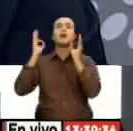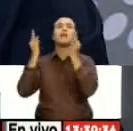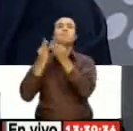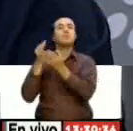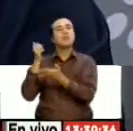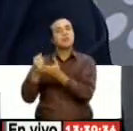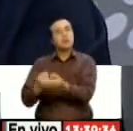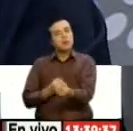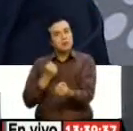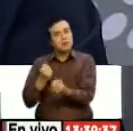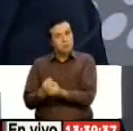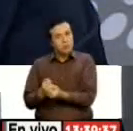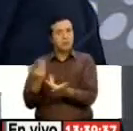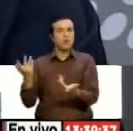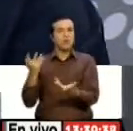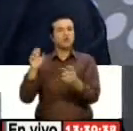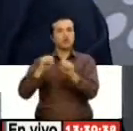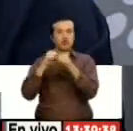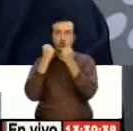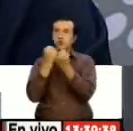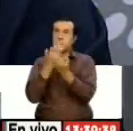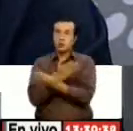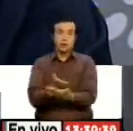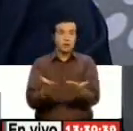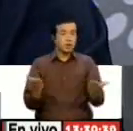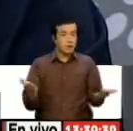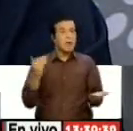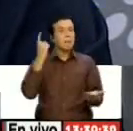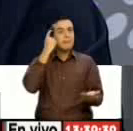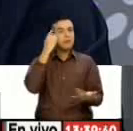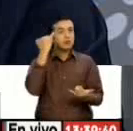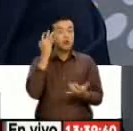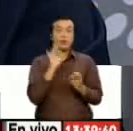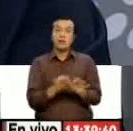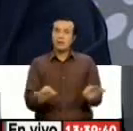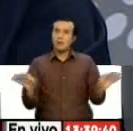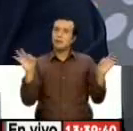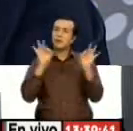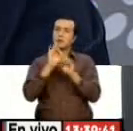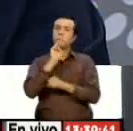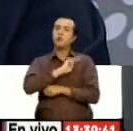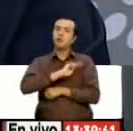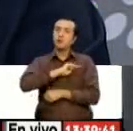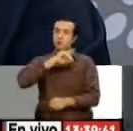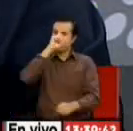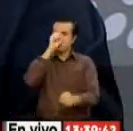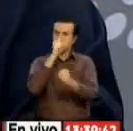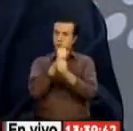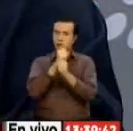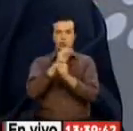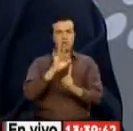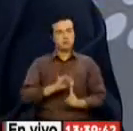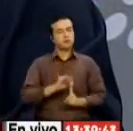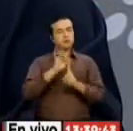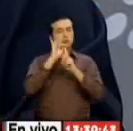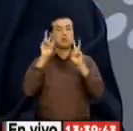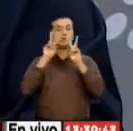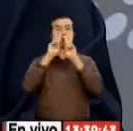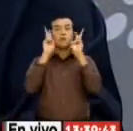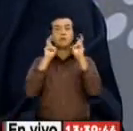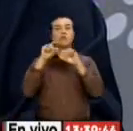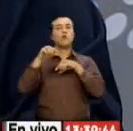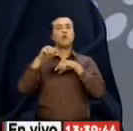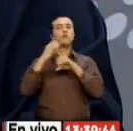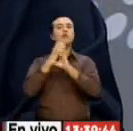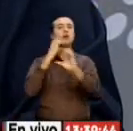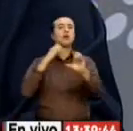familia, por ende se beneficia una sociedad. Yo creo que aquí hay que trabajar mucho con los municipios por un tema primordial, el tema del